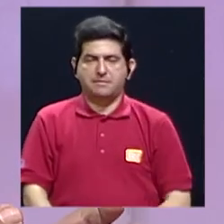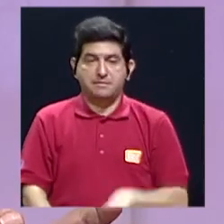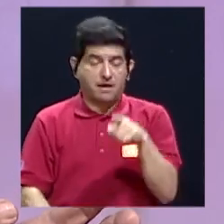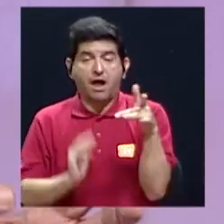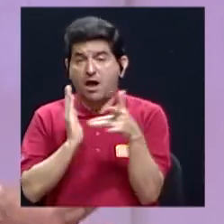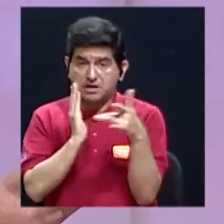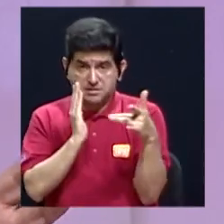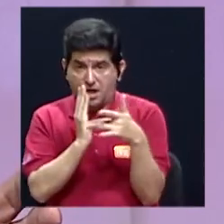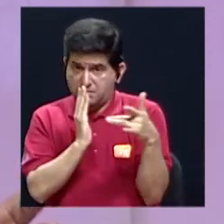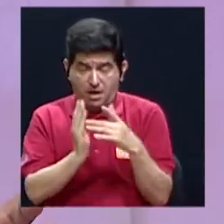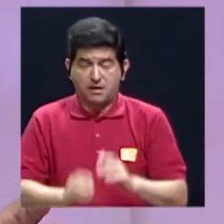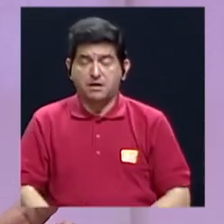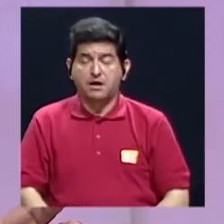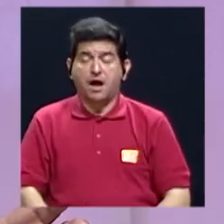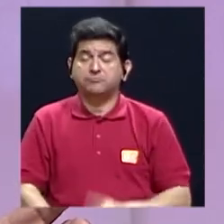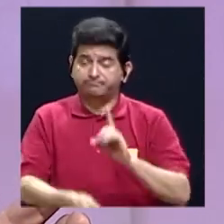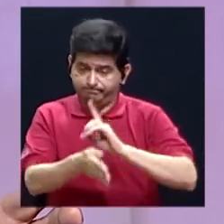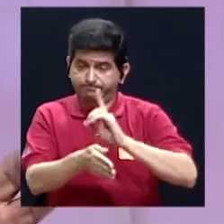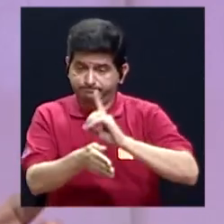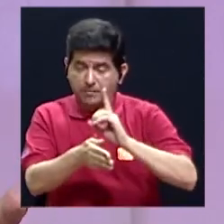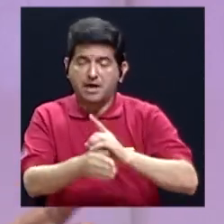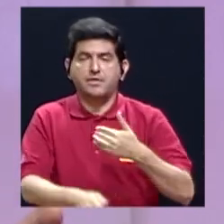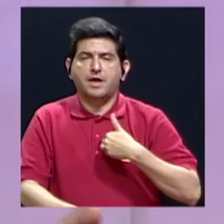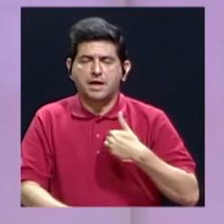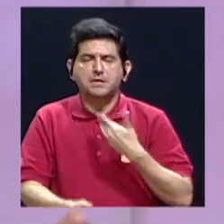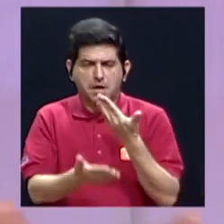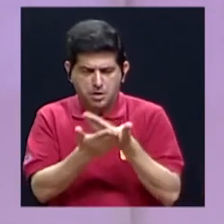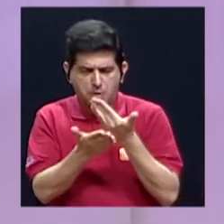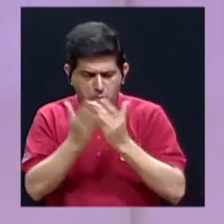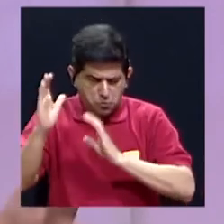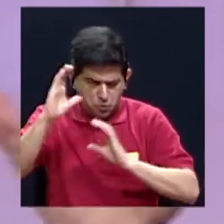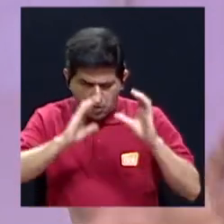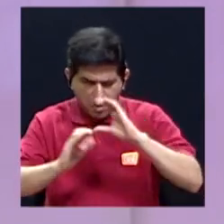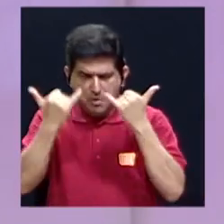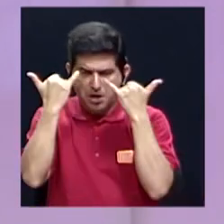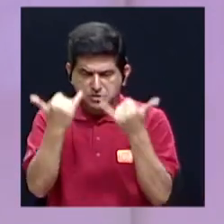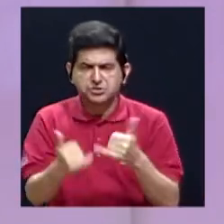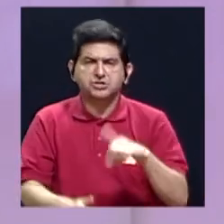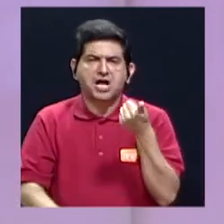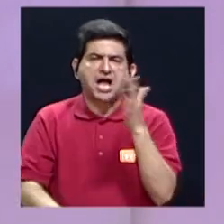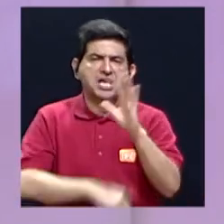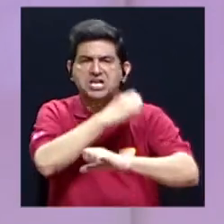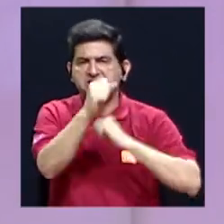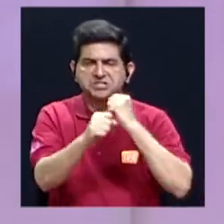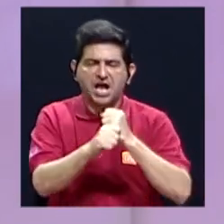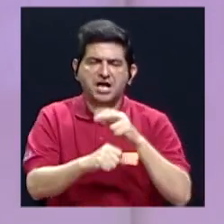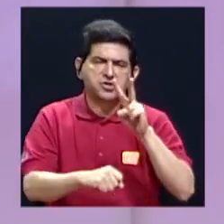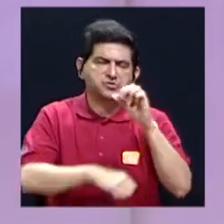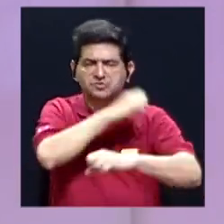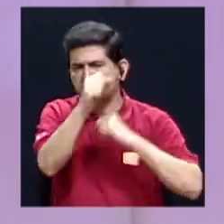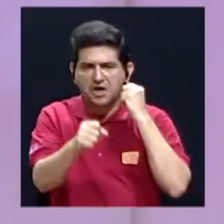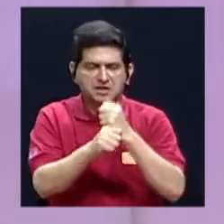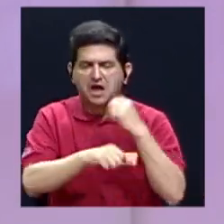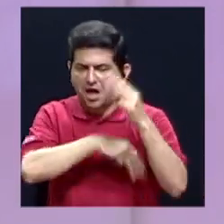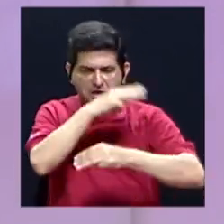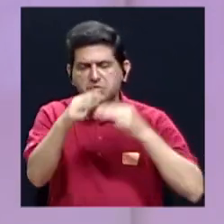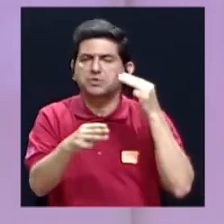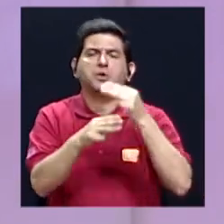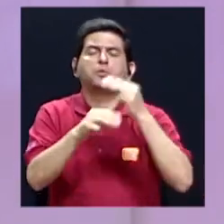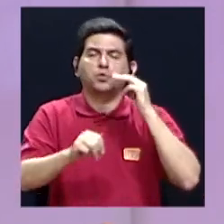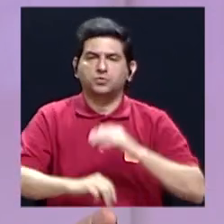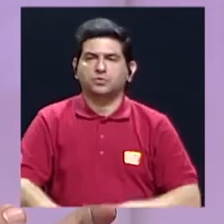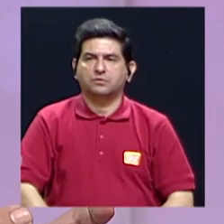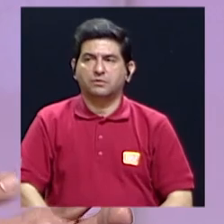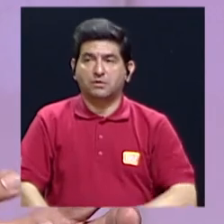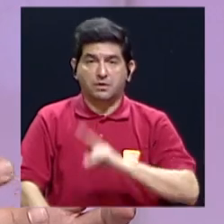una técnica, que es una técnica médica, que tiene una evidencia científica demostrada por más de 15 años, 20 años, en el mundo entero. Entonces,